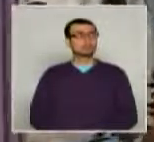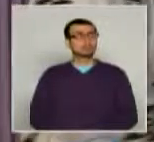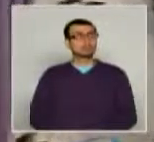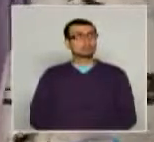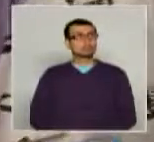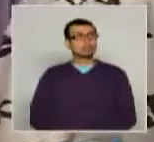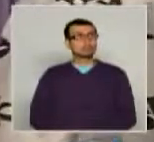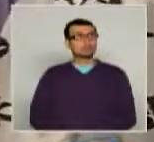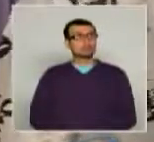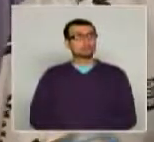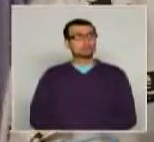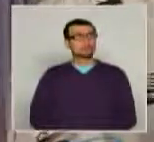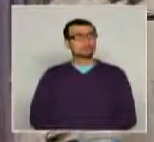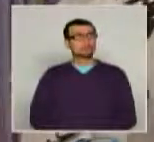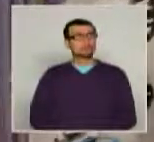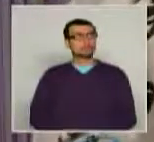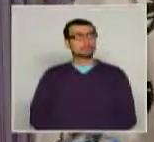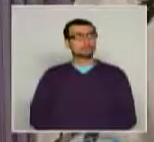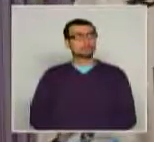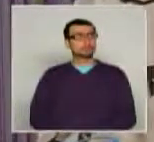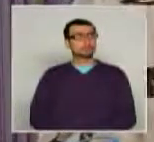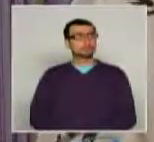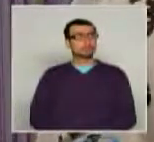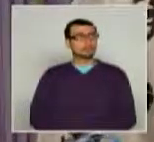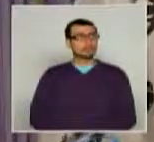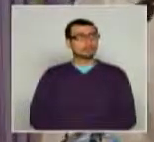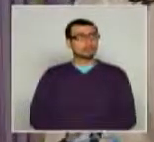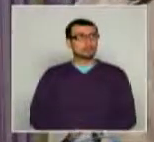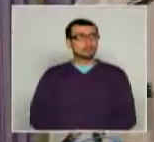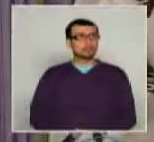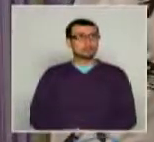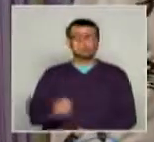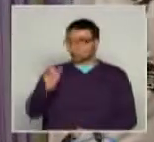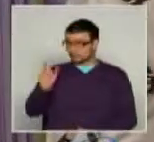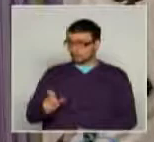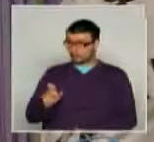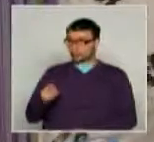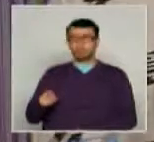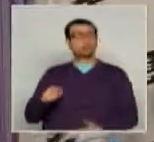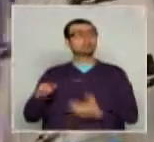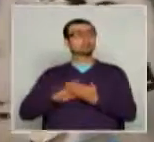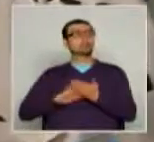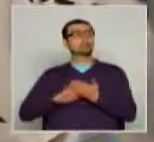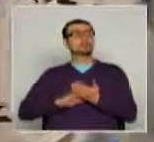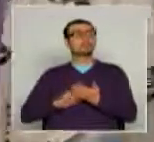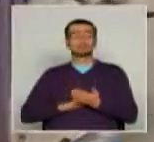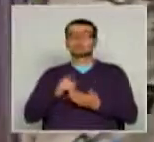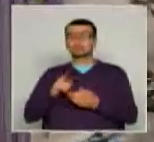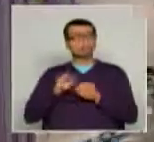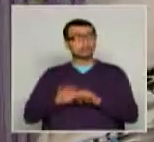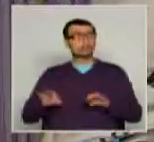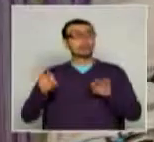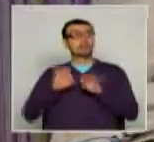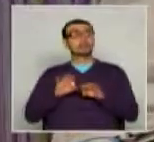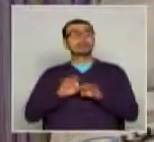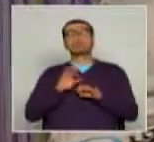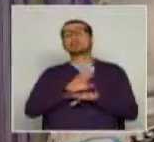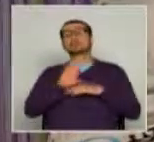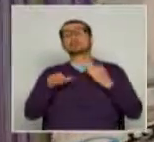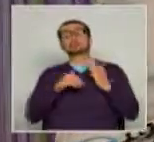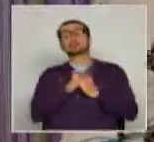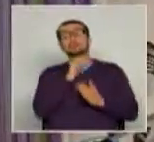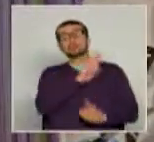Bueno, vamos a acomodar al paciente, porque es muy importante que todos ustedes entiendan